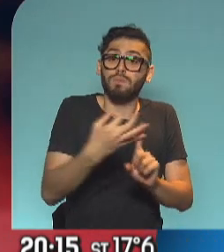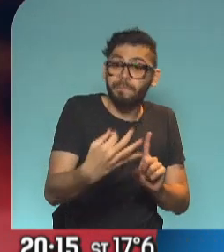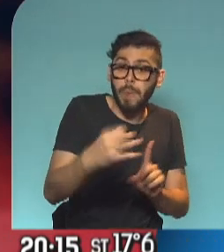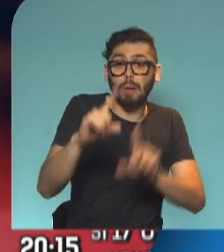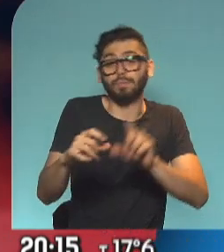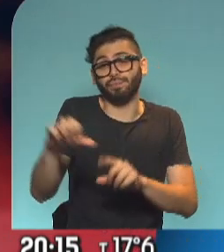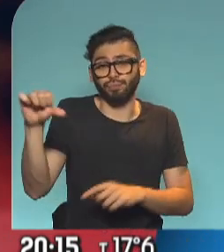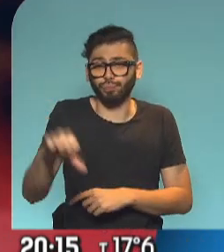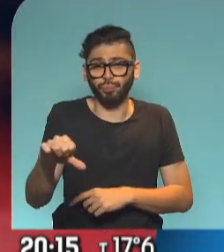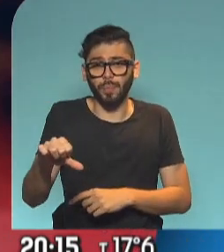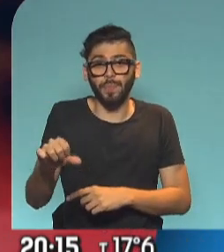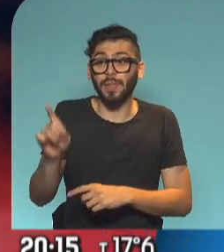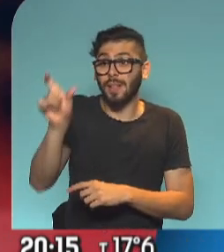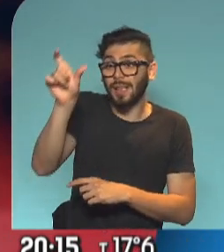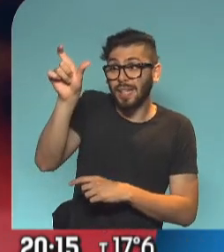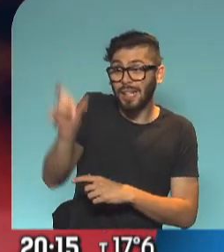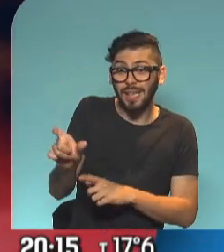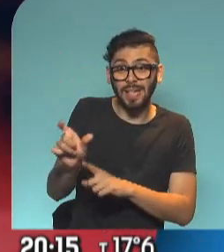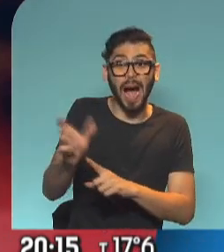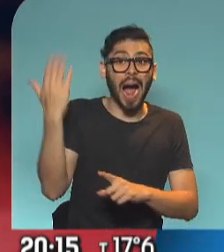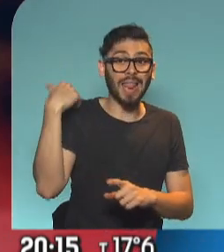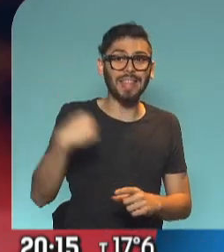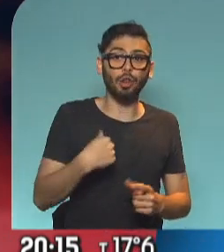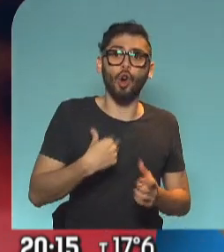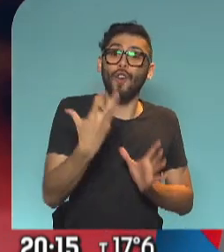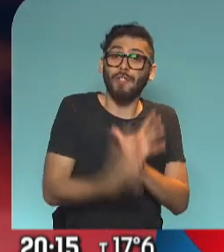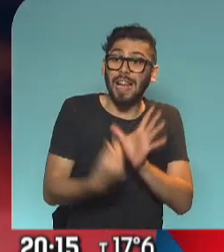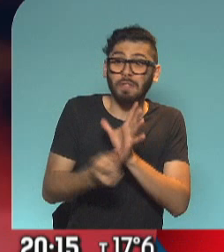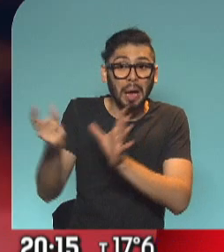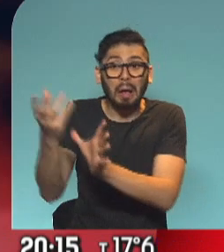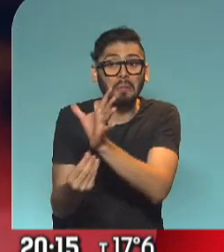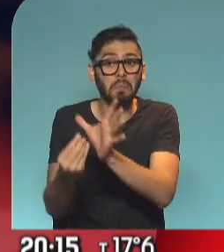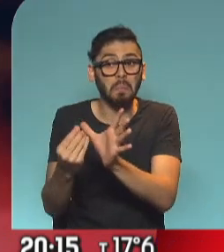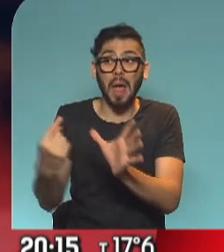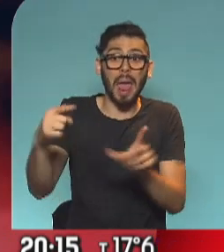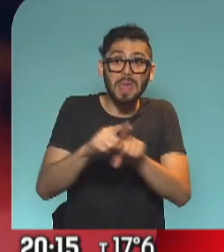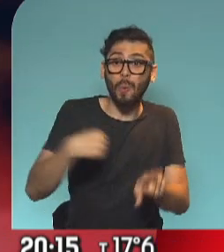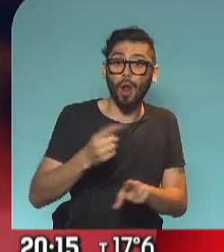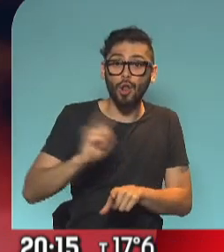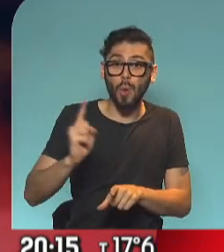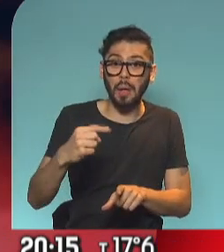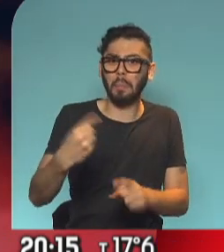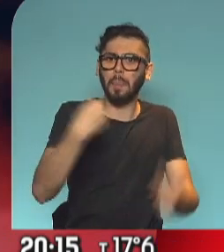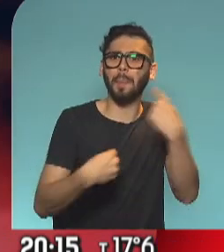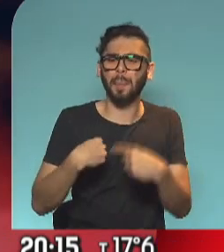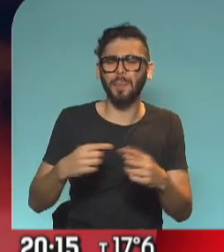los defectos, ella puso las comillas, que me atribuían. Y según no pocos, eran los problemas centrales de mi gestión. Palabra más, palabra